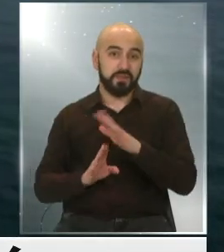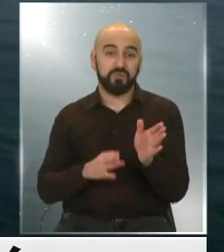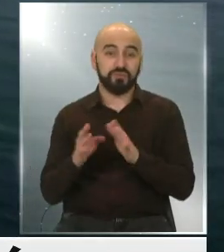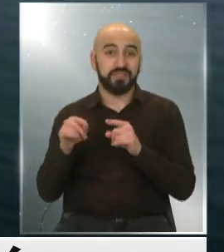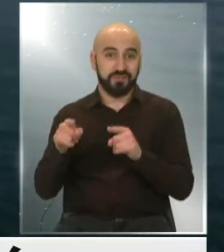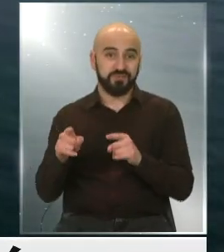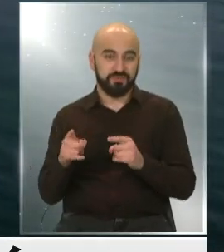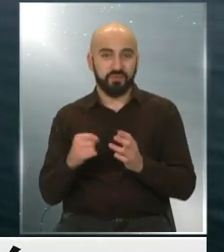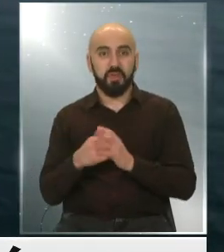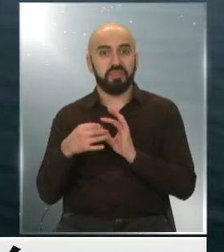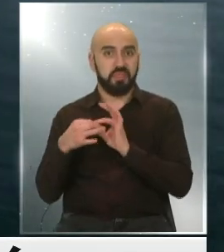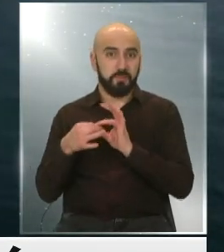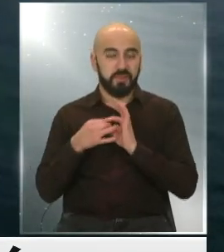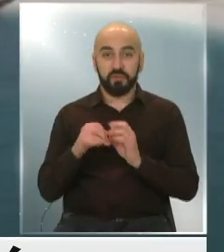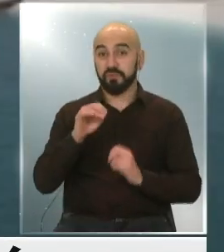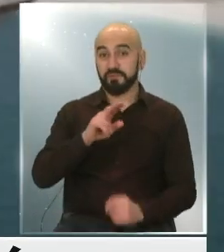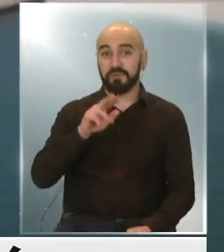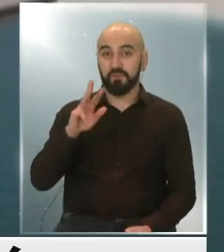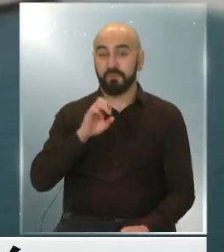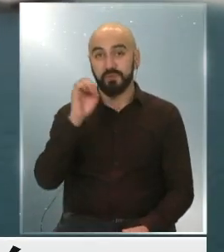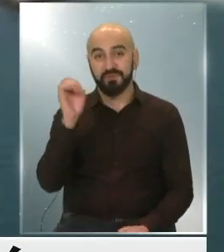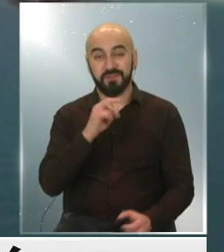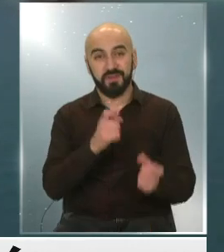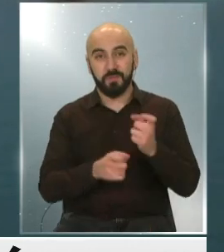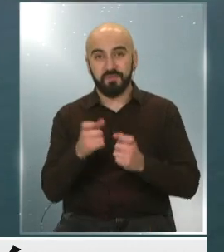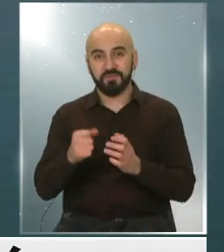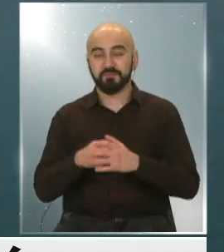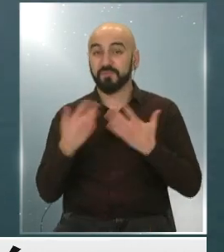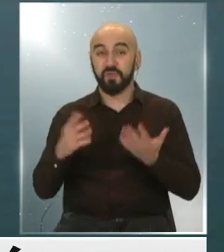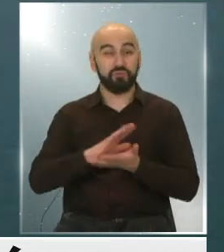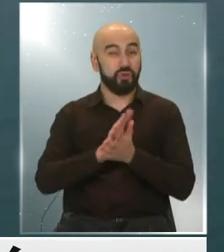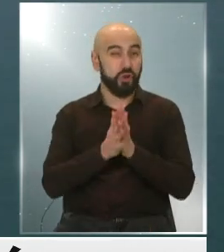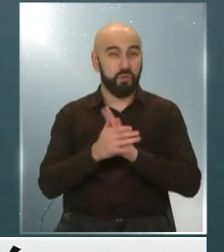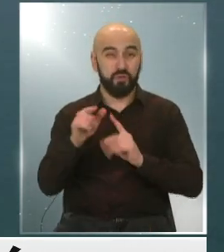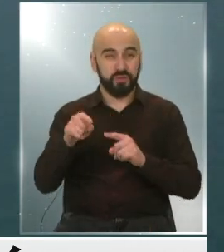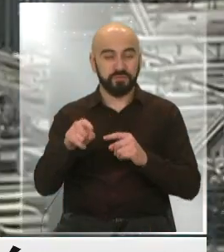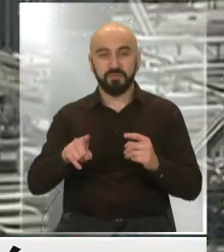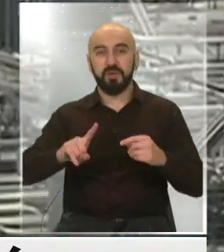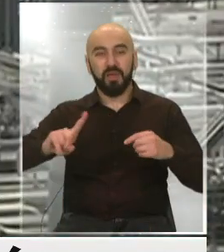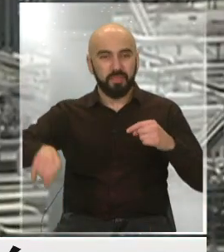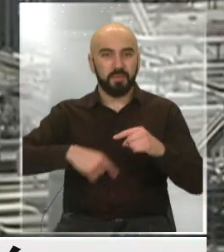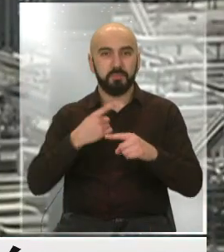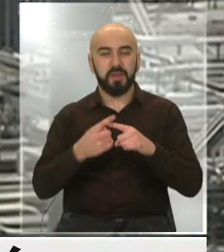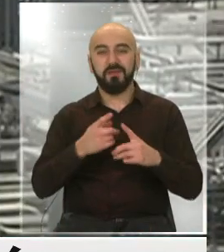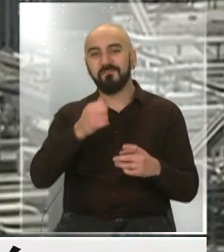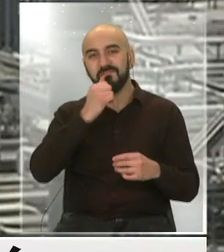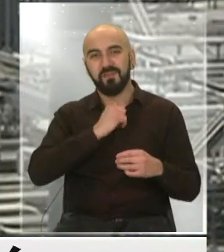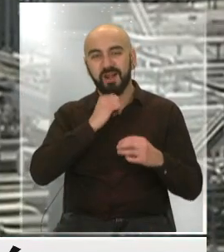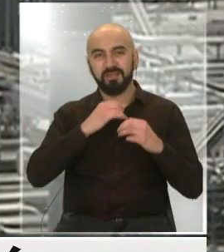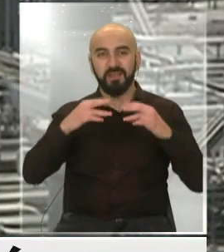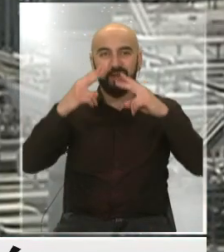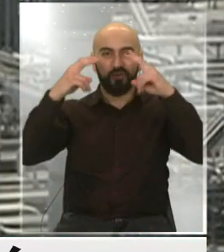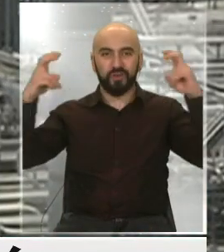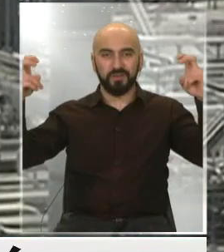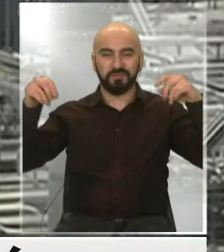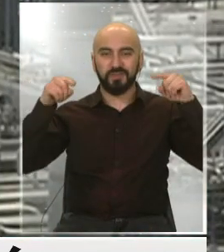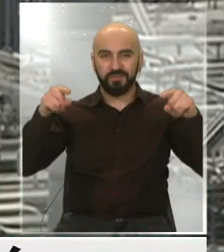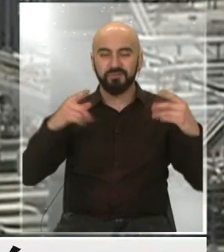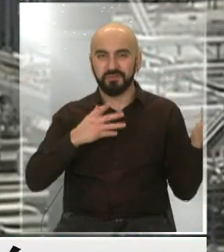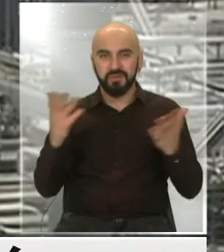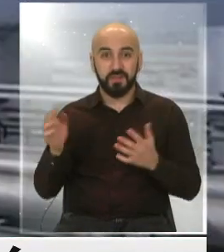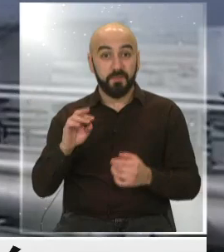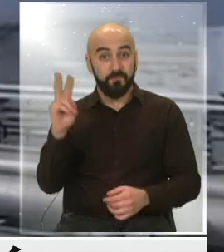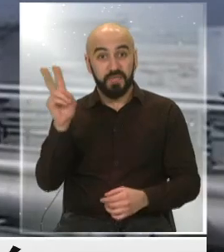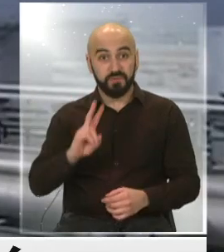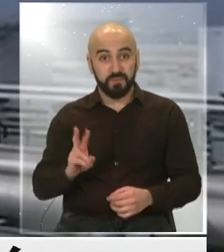el 89% de la población. Y todo eso, sumado además a la falta de energía eléctrica, ha llevado a los